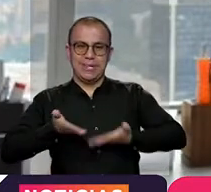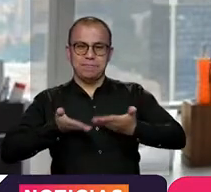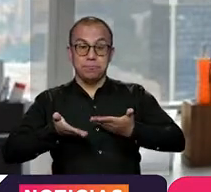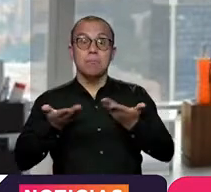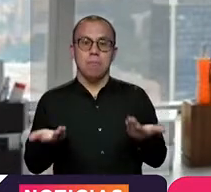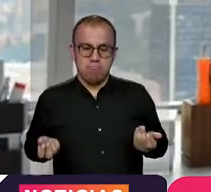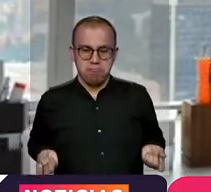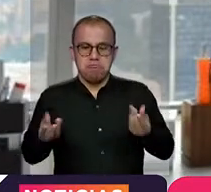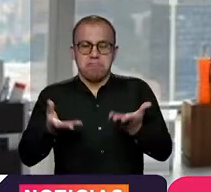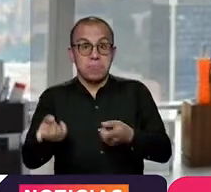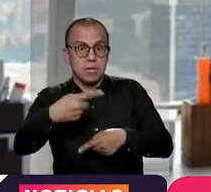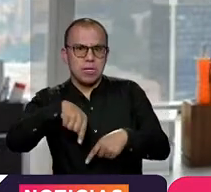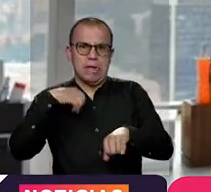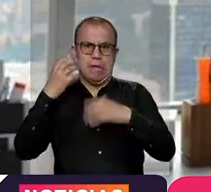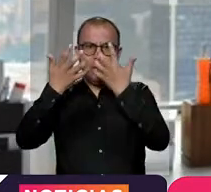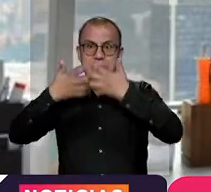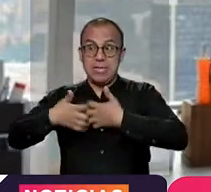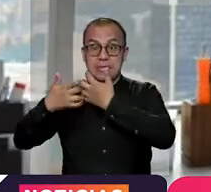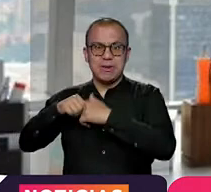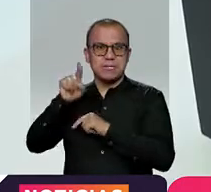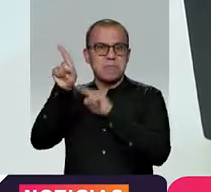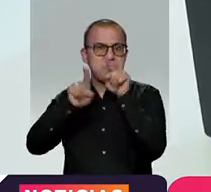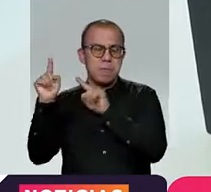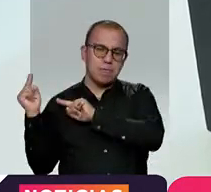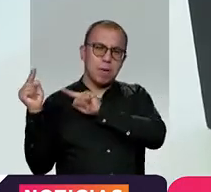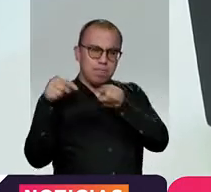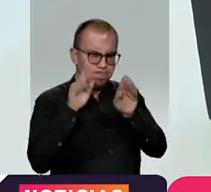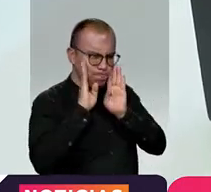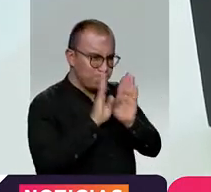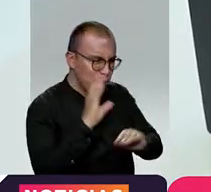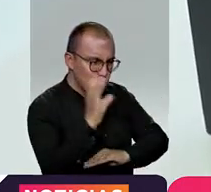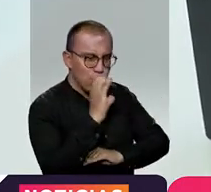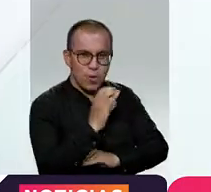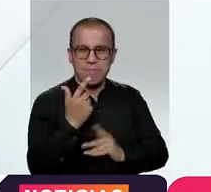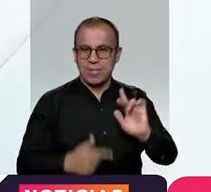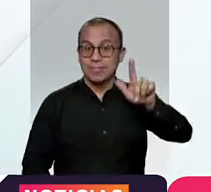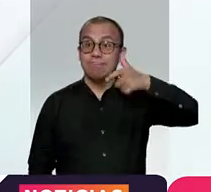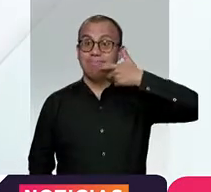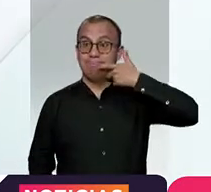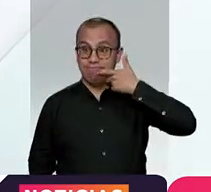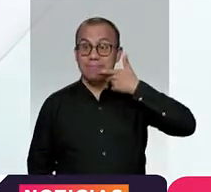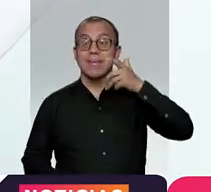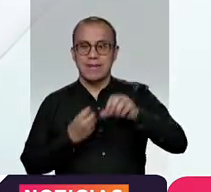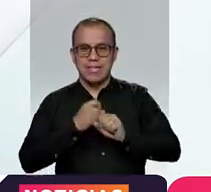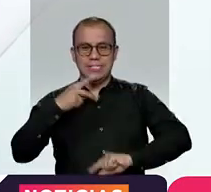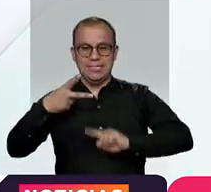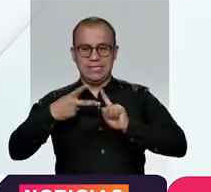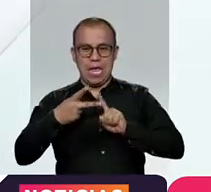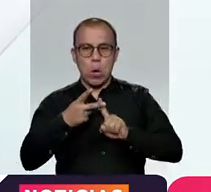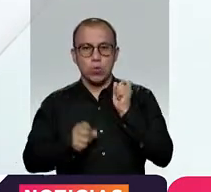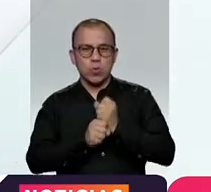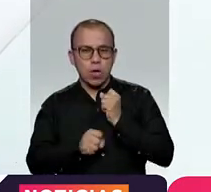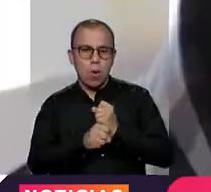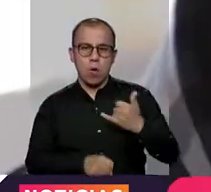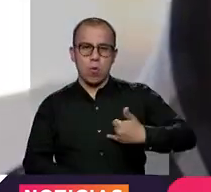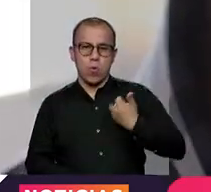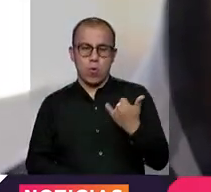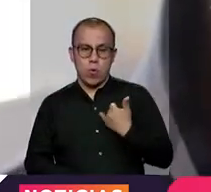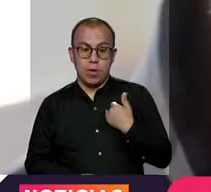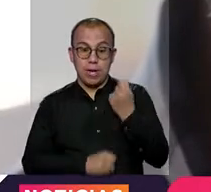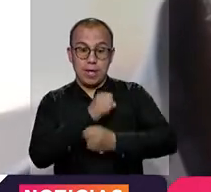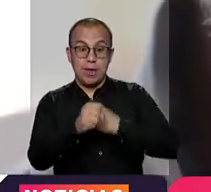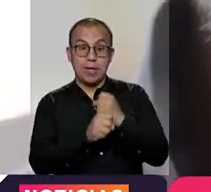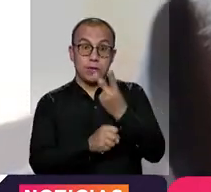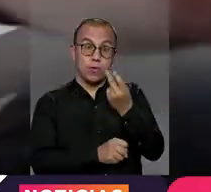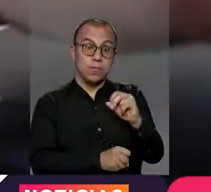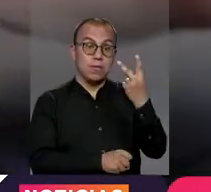atrae la operación de importantes multinacionales al país. La actividad de los call center, además de ser un segundo promotor de empleo juvenil, durante el